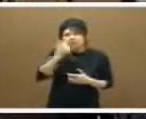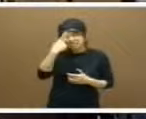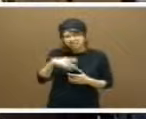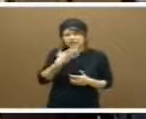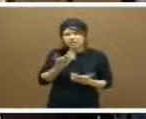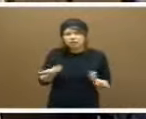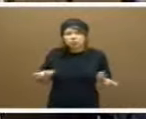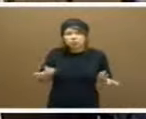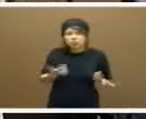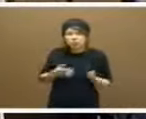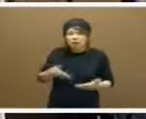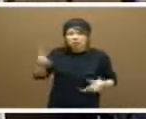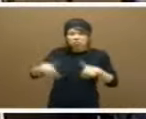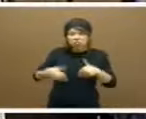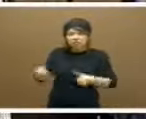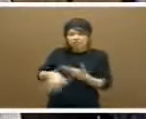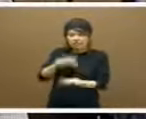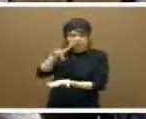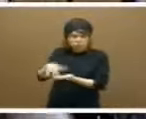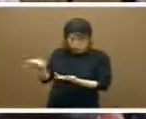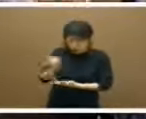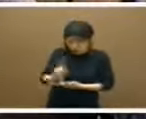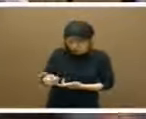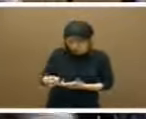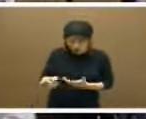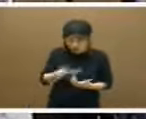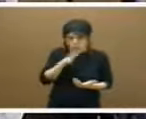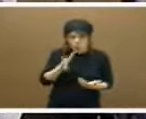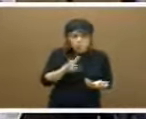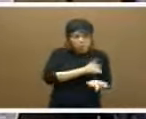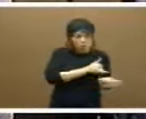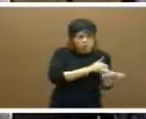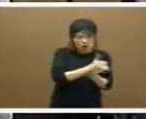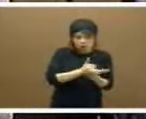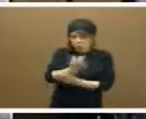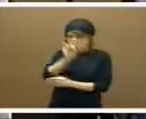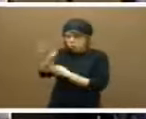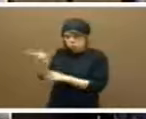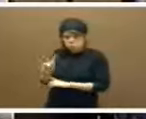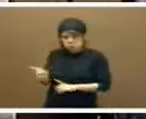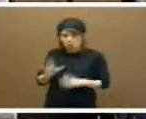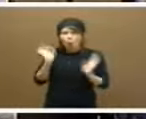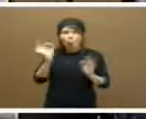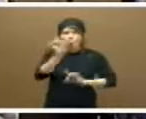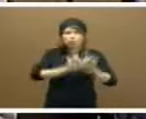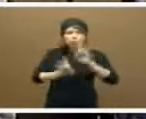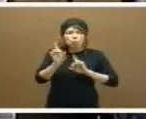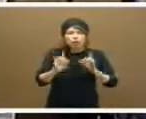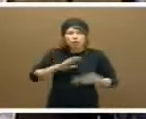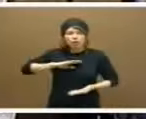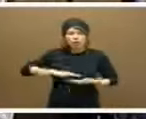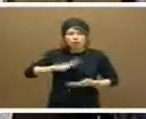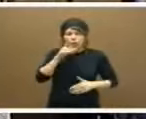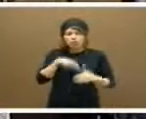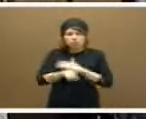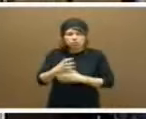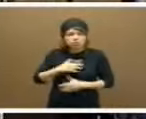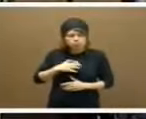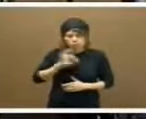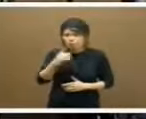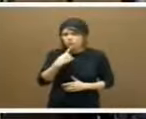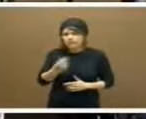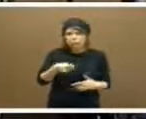es que no han llegado las demandas por parte de los distintos destinatarios, o es que es un problema de incapacidad de gestión o